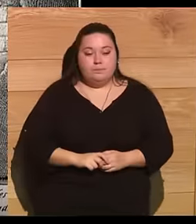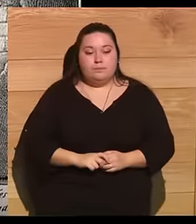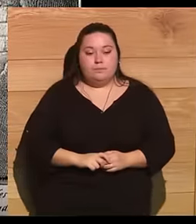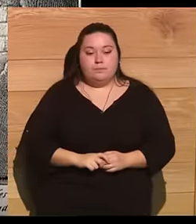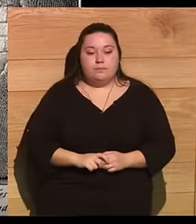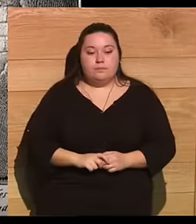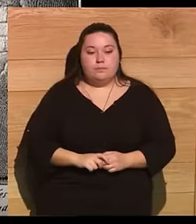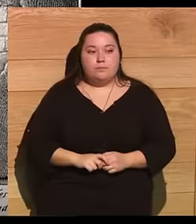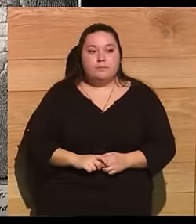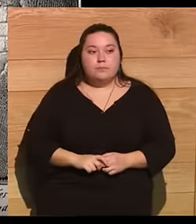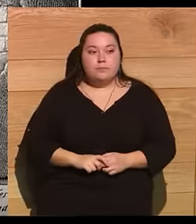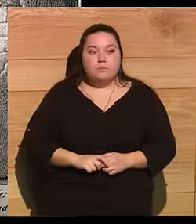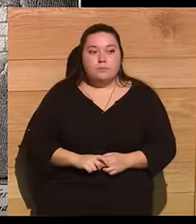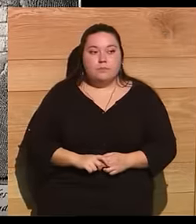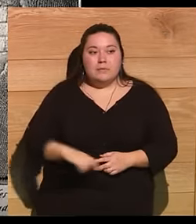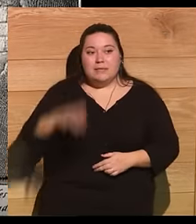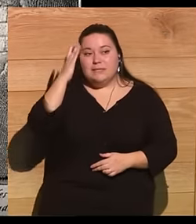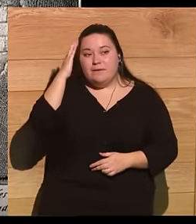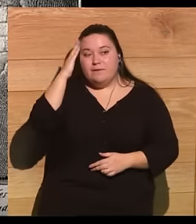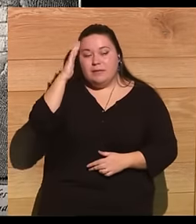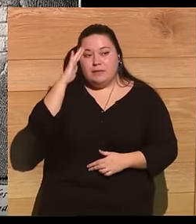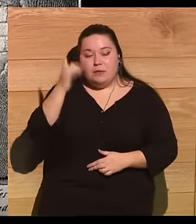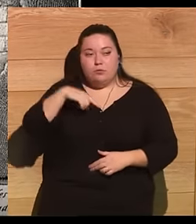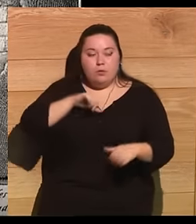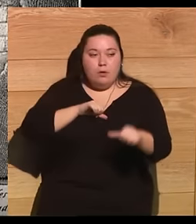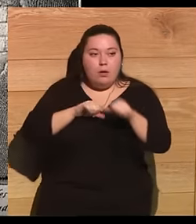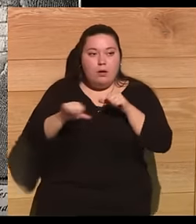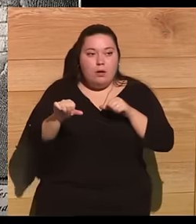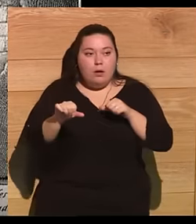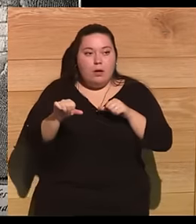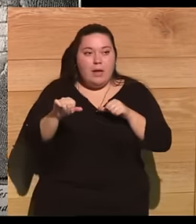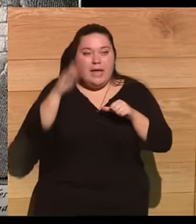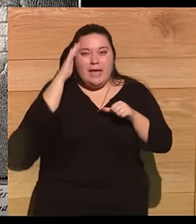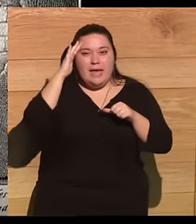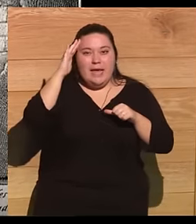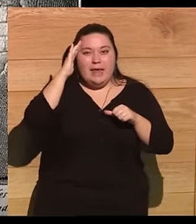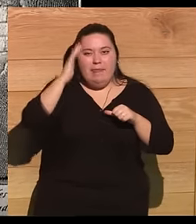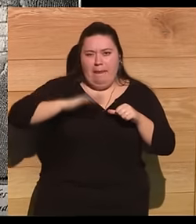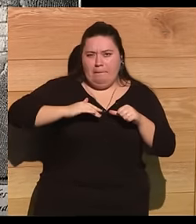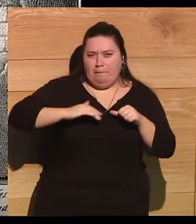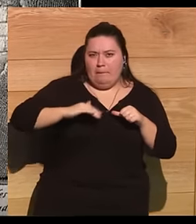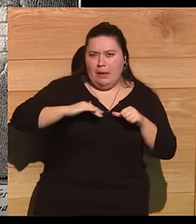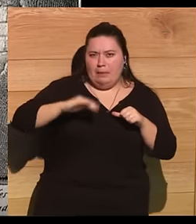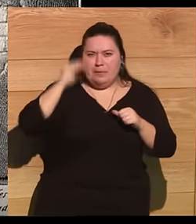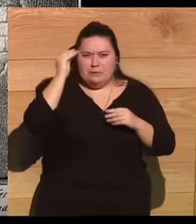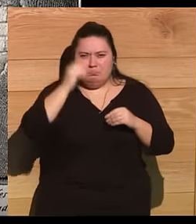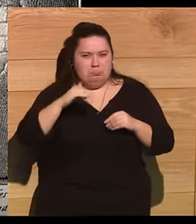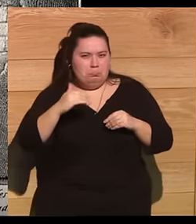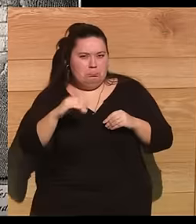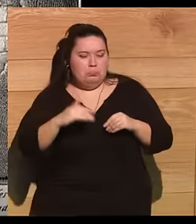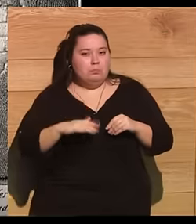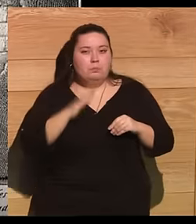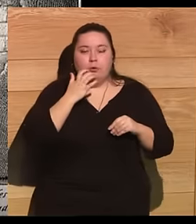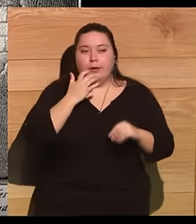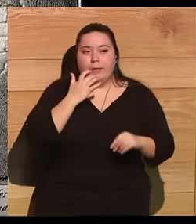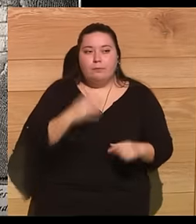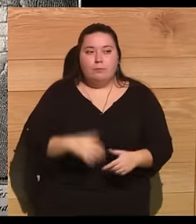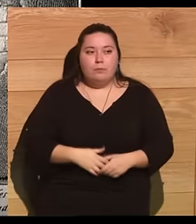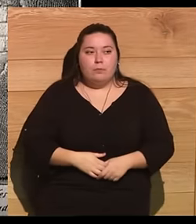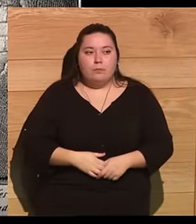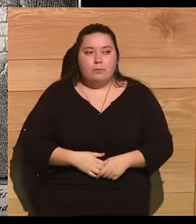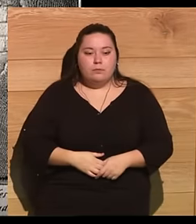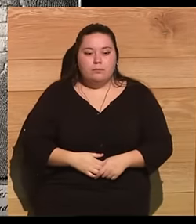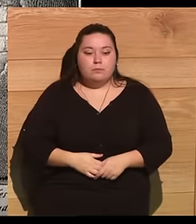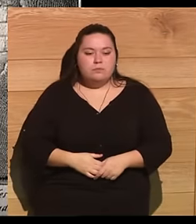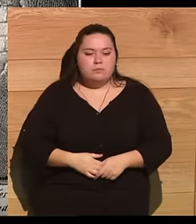En este caso de esta fantasía parece que podemos sacar las malas ideas si tenemos malos pensamientos, por ejemplo,